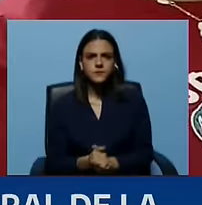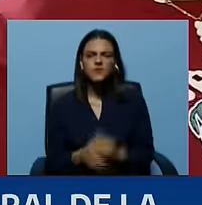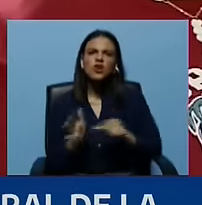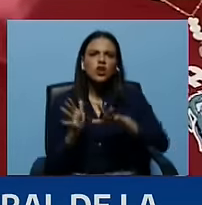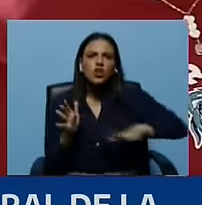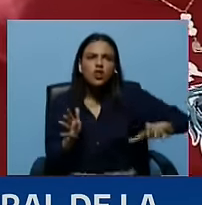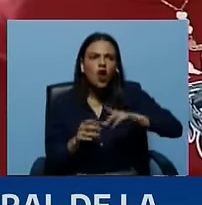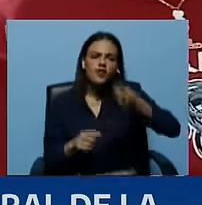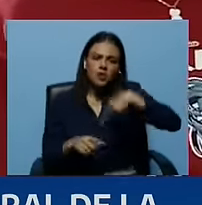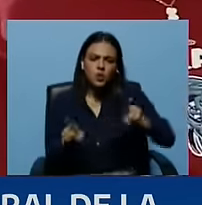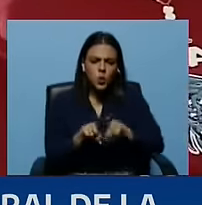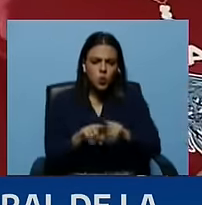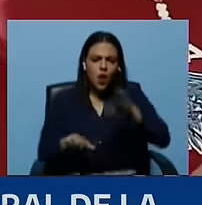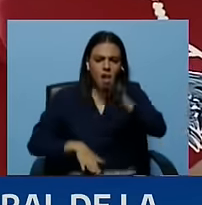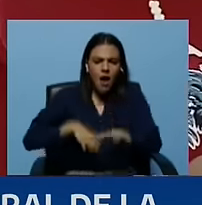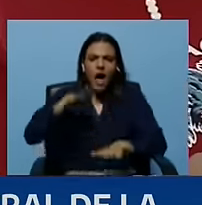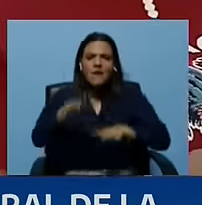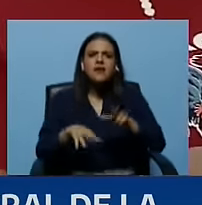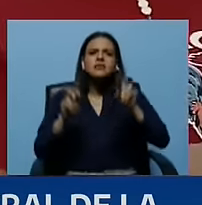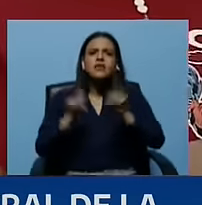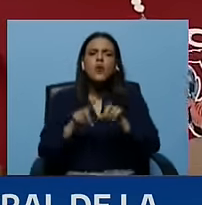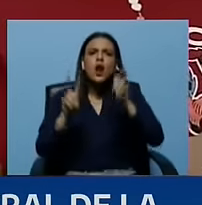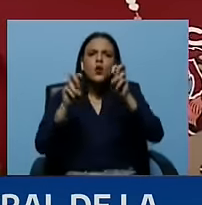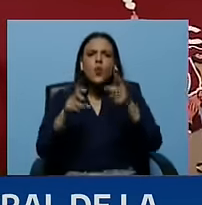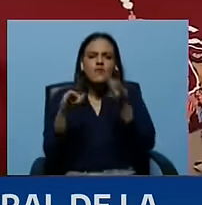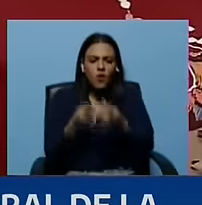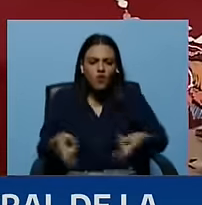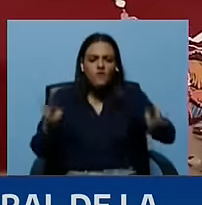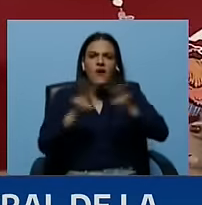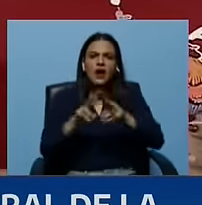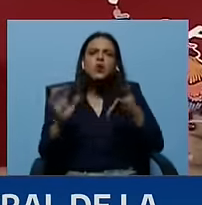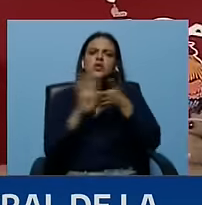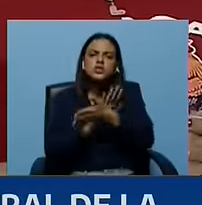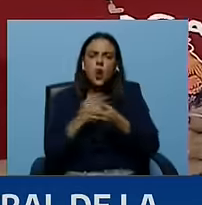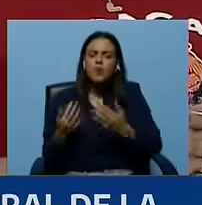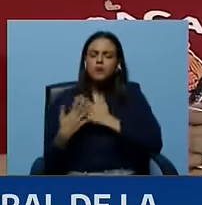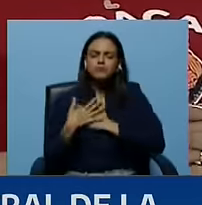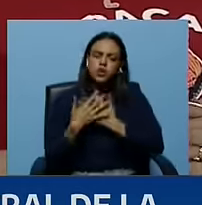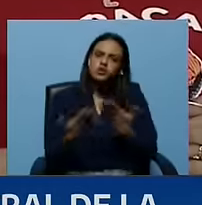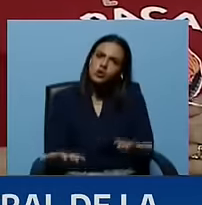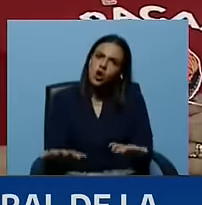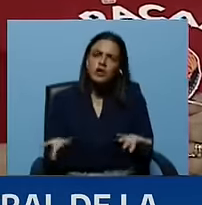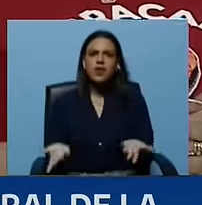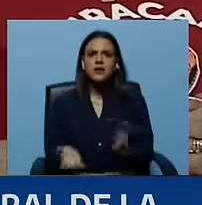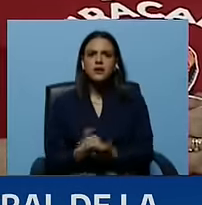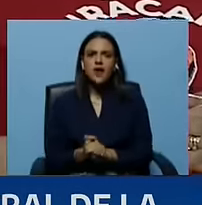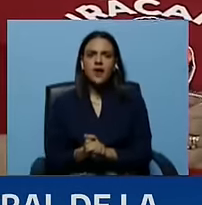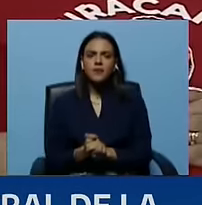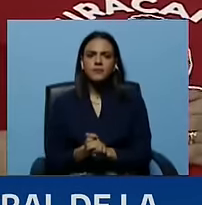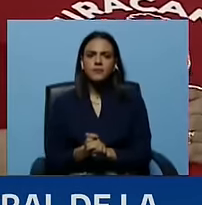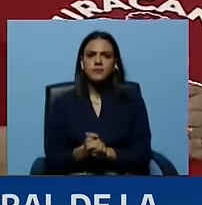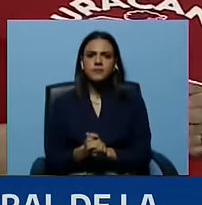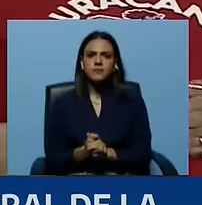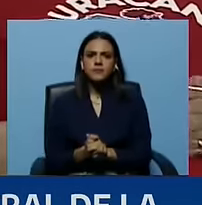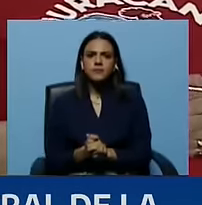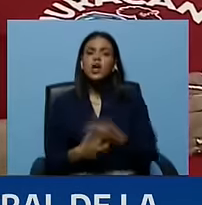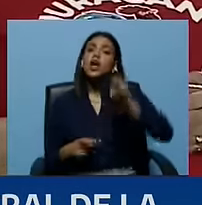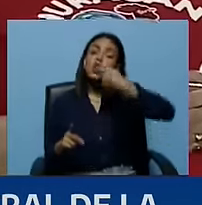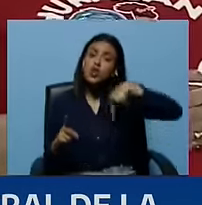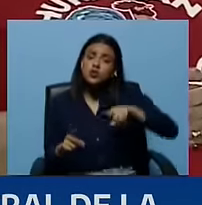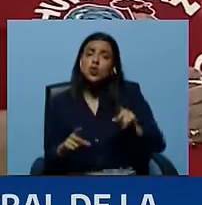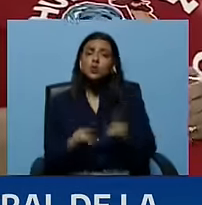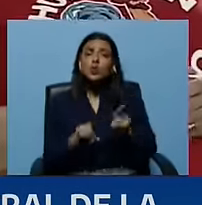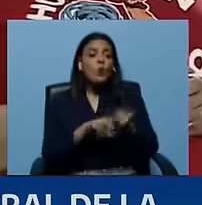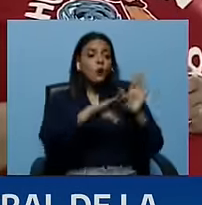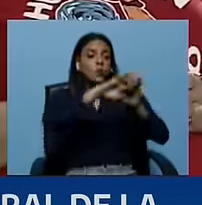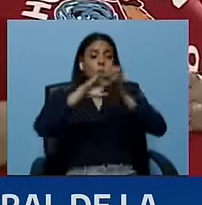Donde avance más los nuevos valores de la solidaridad. Porque decía Ángel Prado, nosotros convocamos